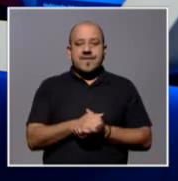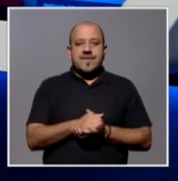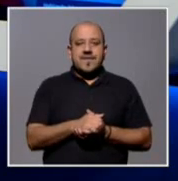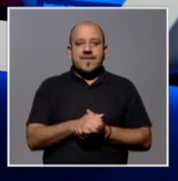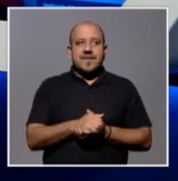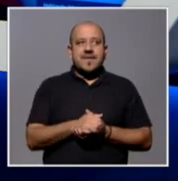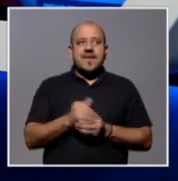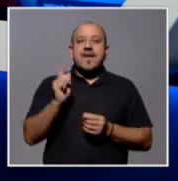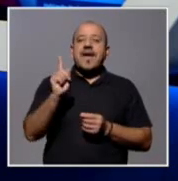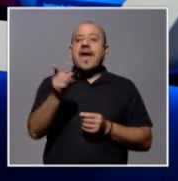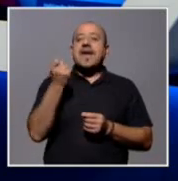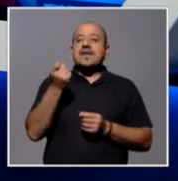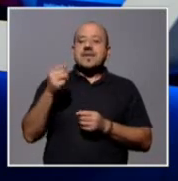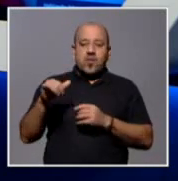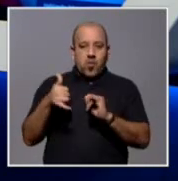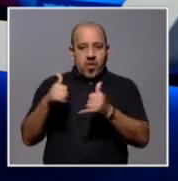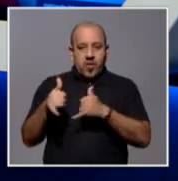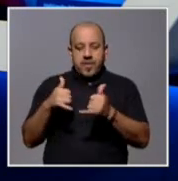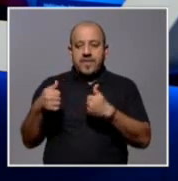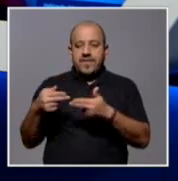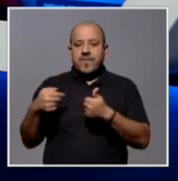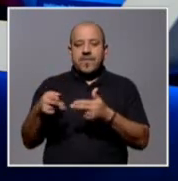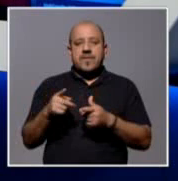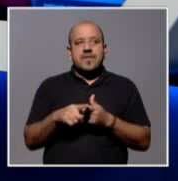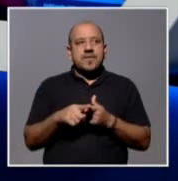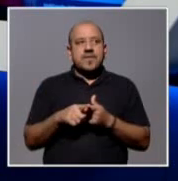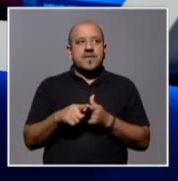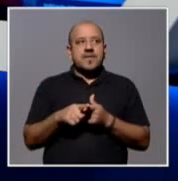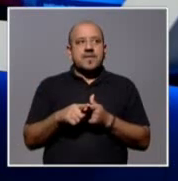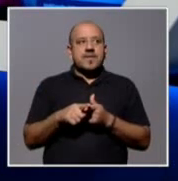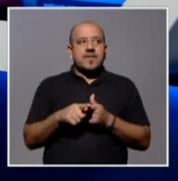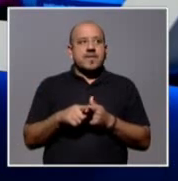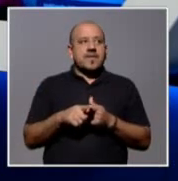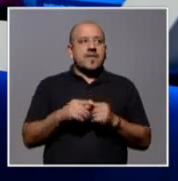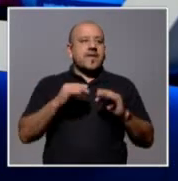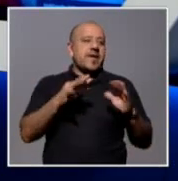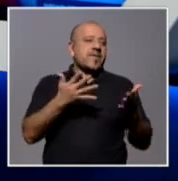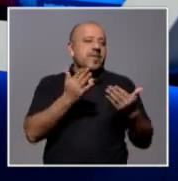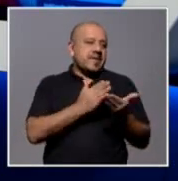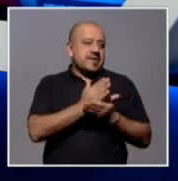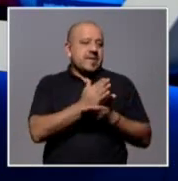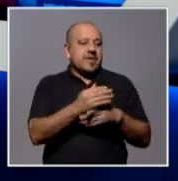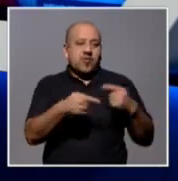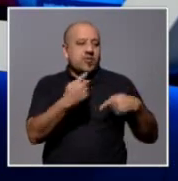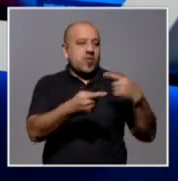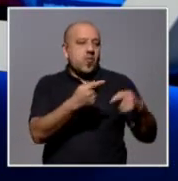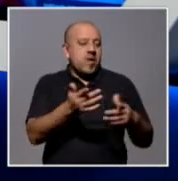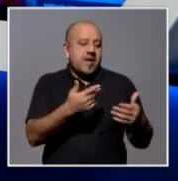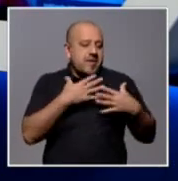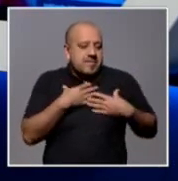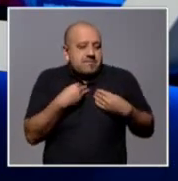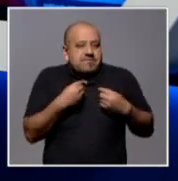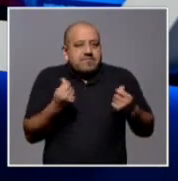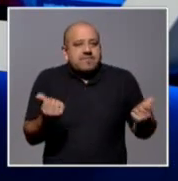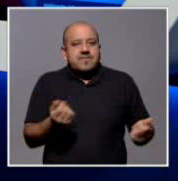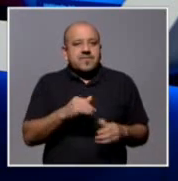Bueno, exjugador. Exjugador, perdón. Pero no, es como que siempre son futbolistas también, lo tenés que tener, lo